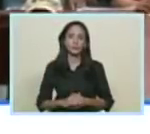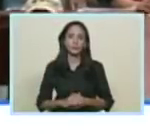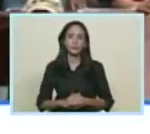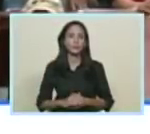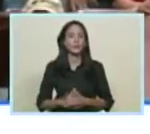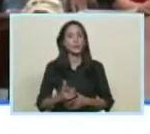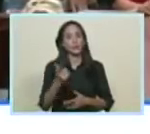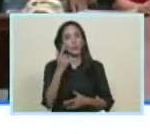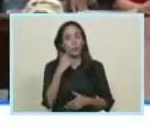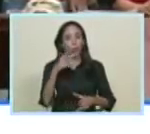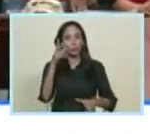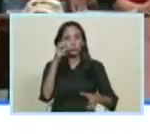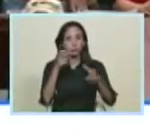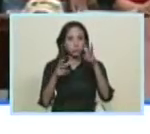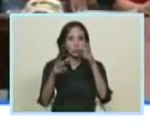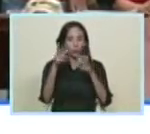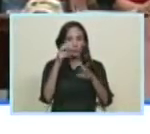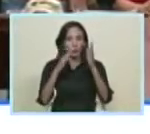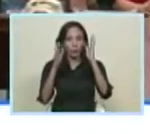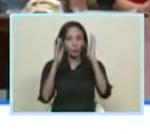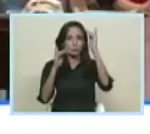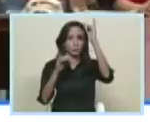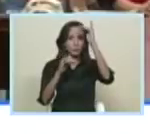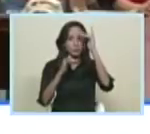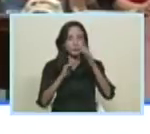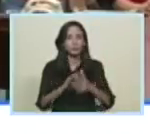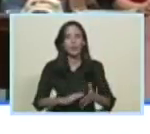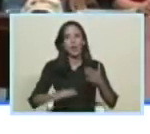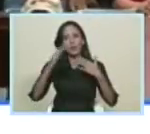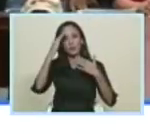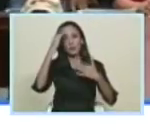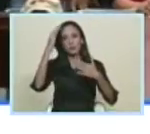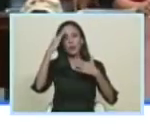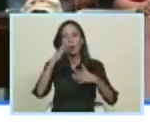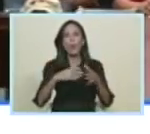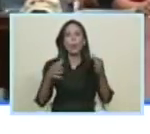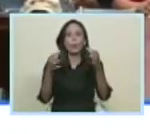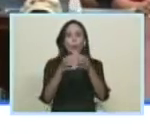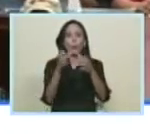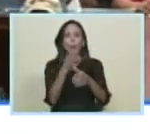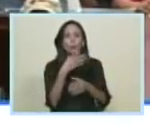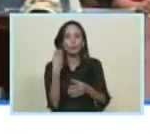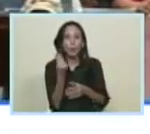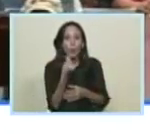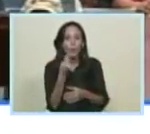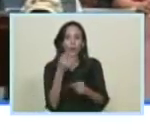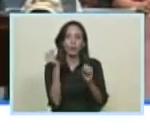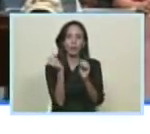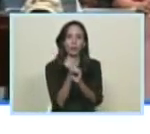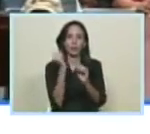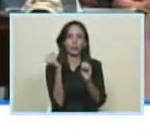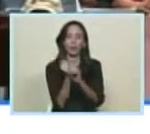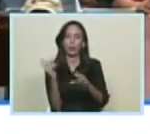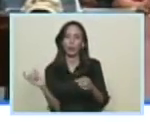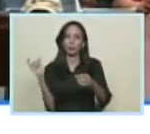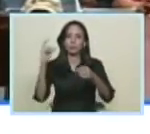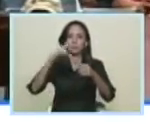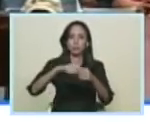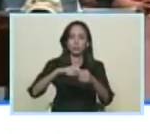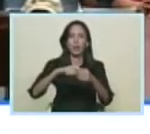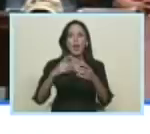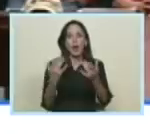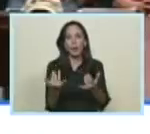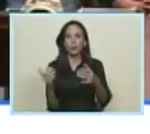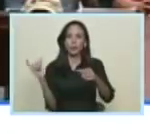Bueno, te estábamos escuchando atentamente. Saludo al Plan Chamba Juvenil, los trabajadores que se están incorporando en el Plan